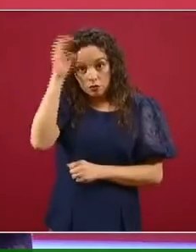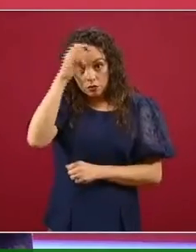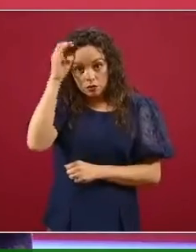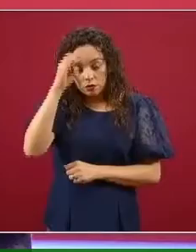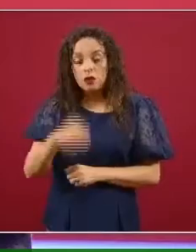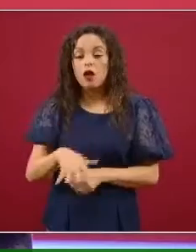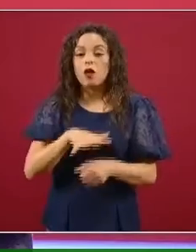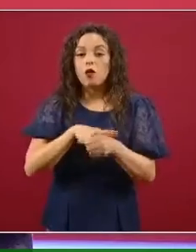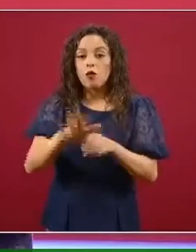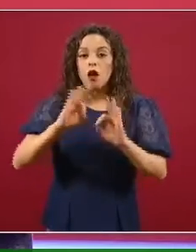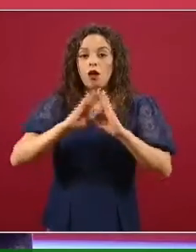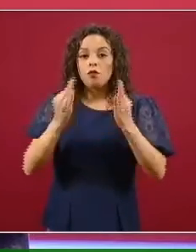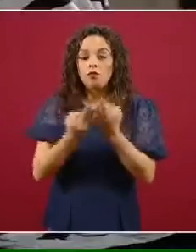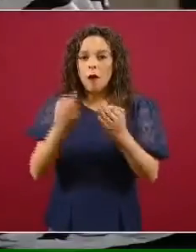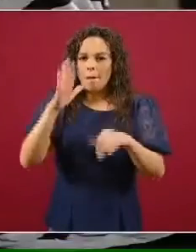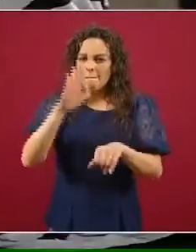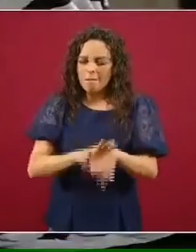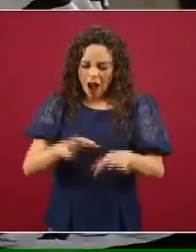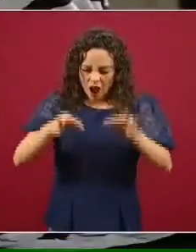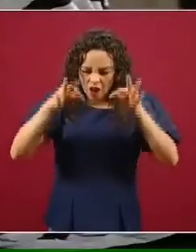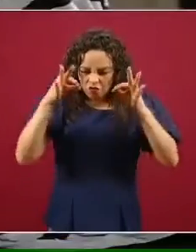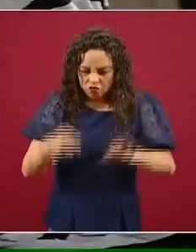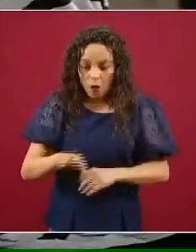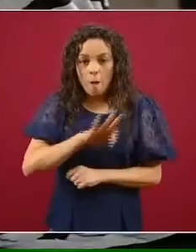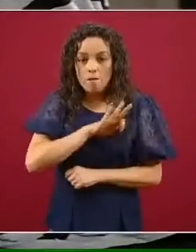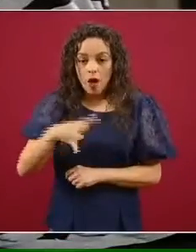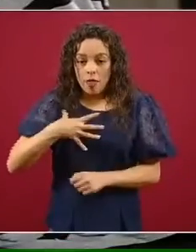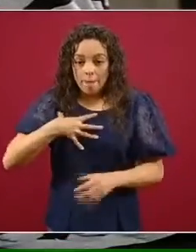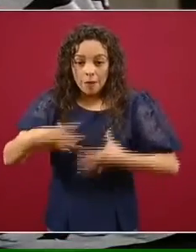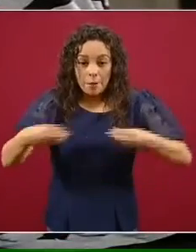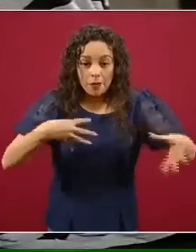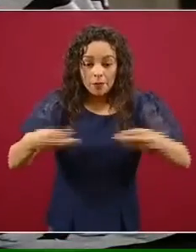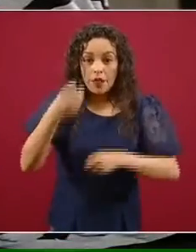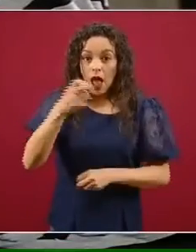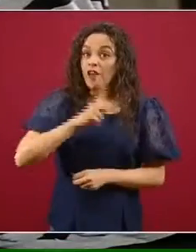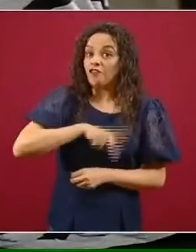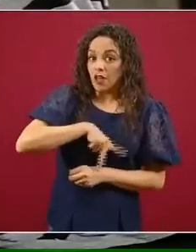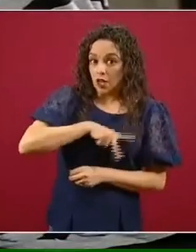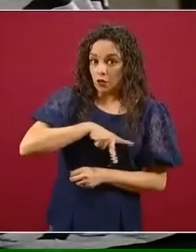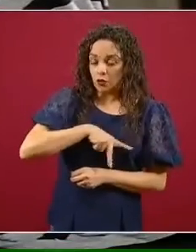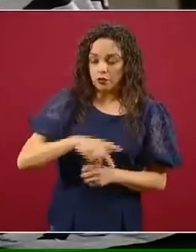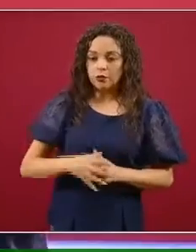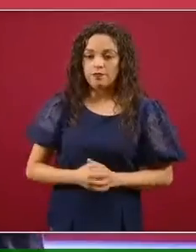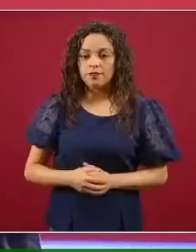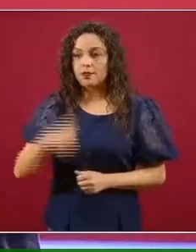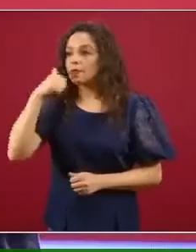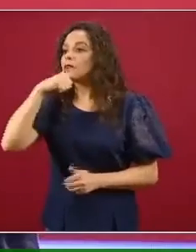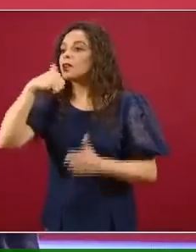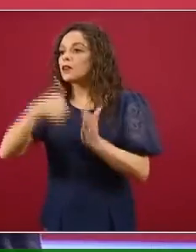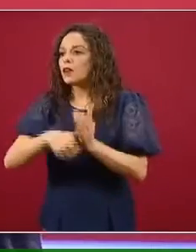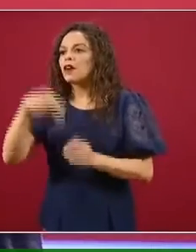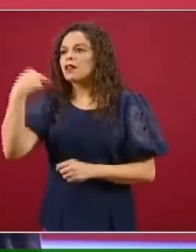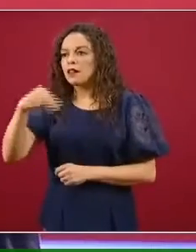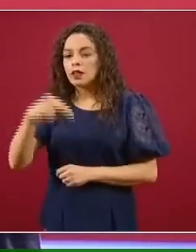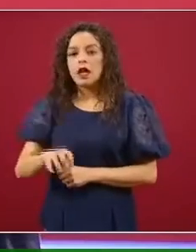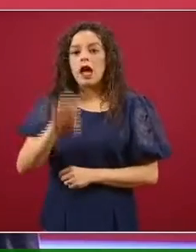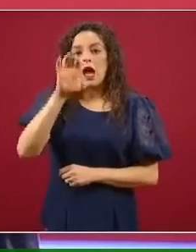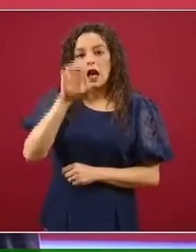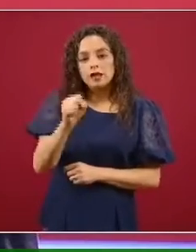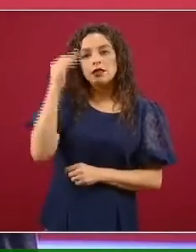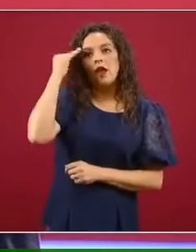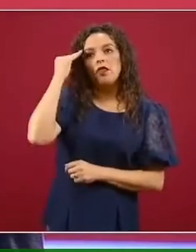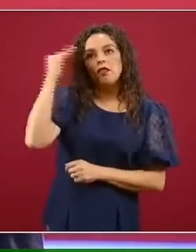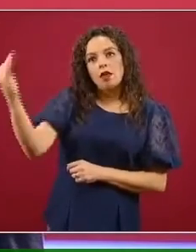más eficientes de transmisión del virus SARS-CoV-2. En concreto, el tema, la carta se llamaba «Es tiempo de considerar la transmisión